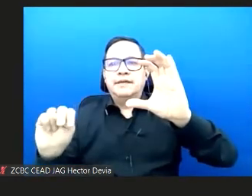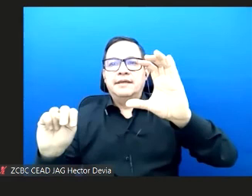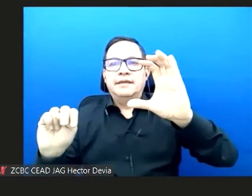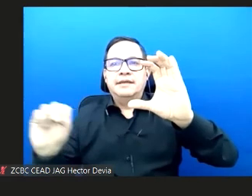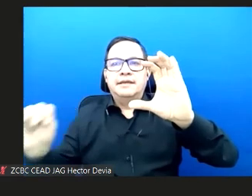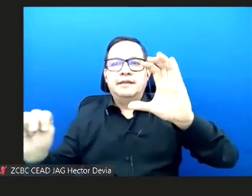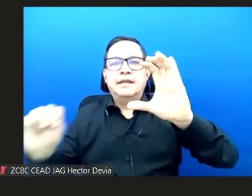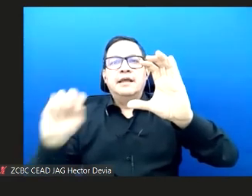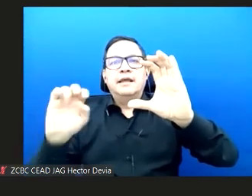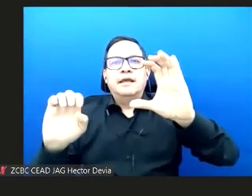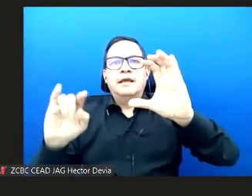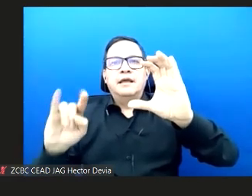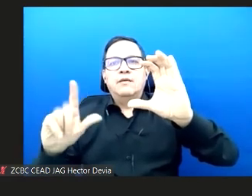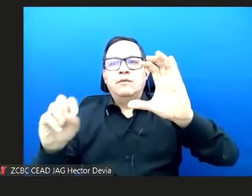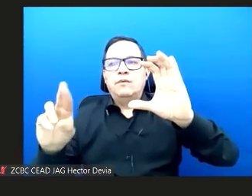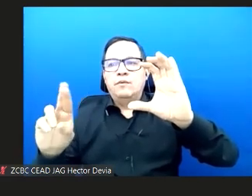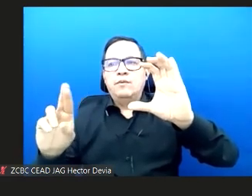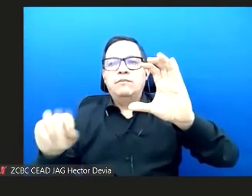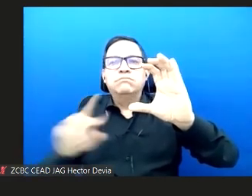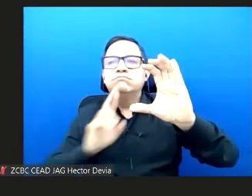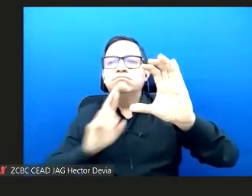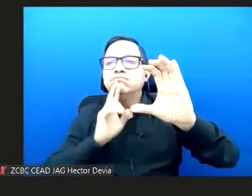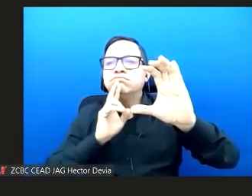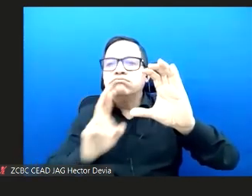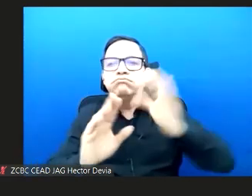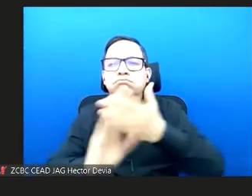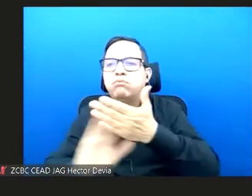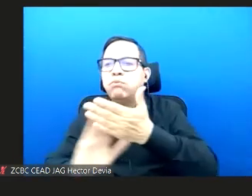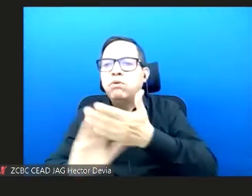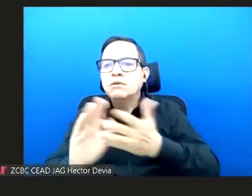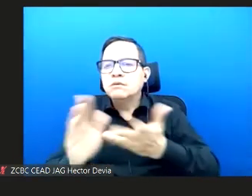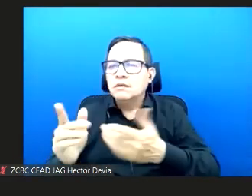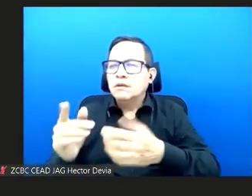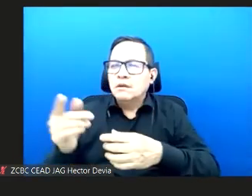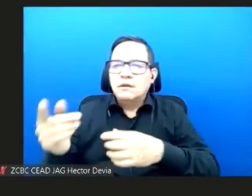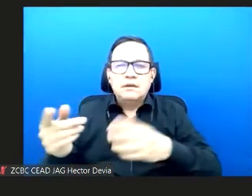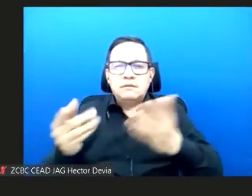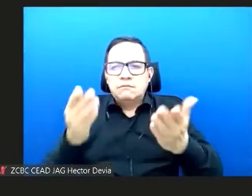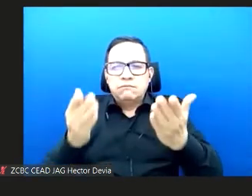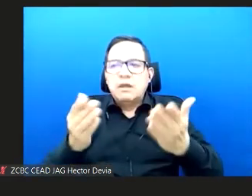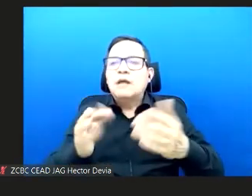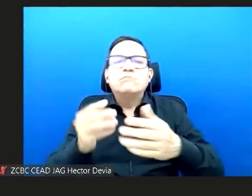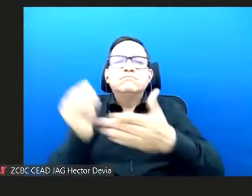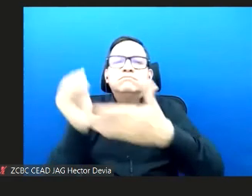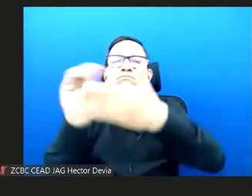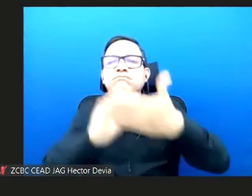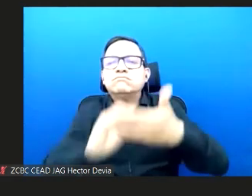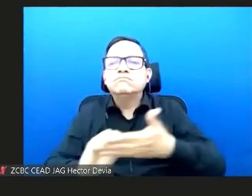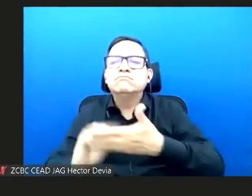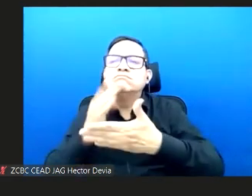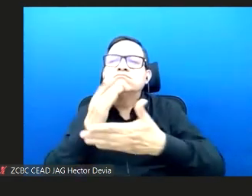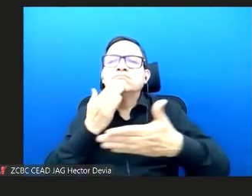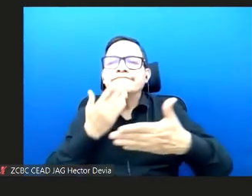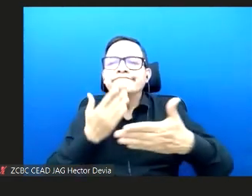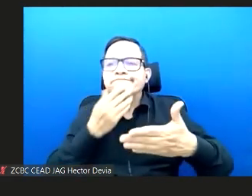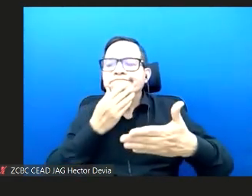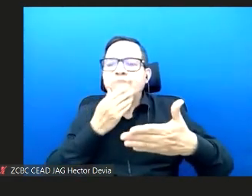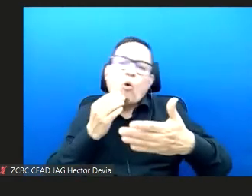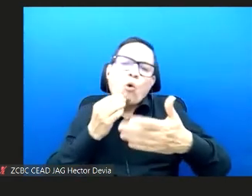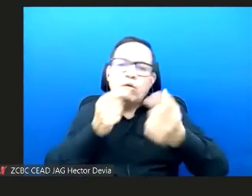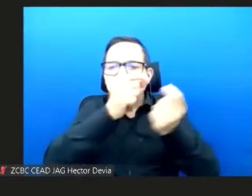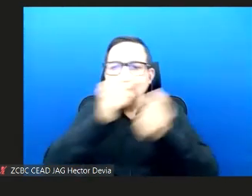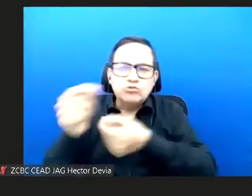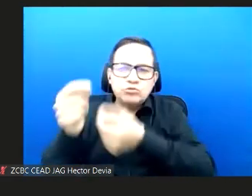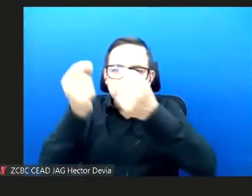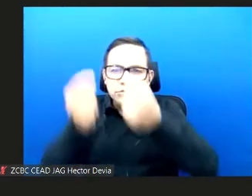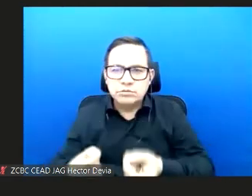de las operaciones entre los conjuntos solicitados. Entonces aquí nos dan dos operaciones, ¿no? Vamos